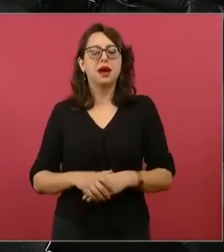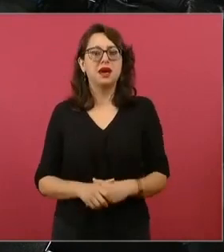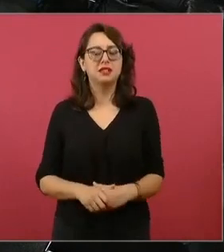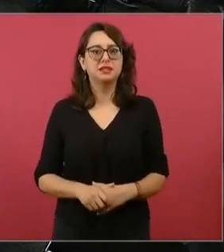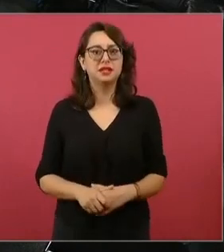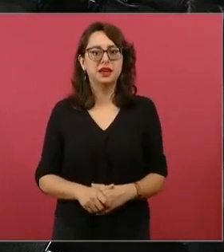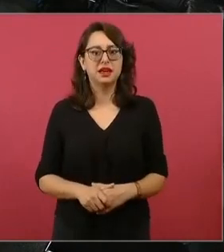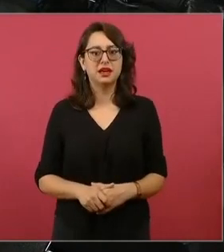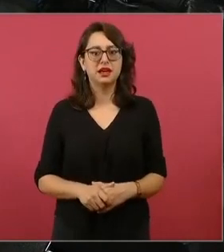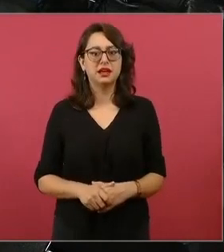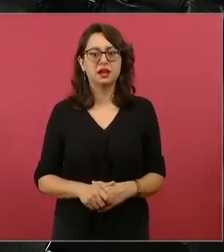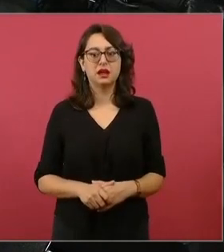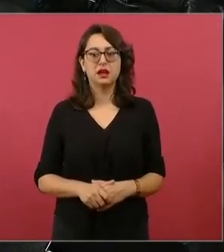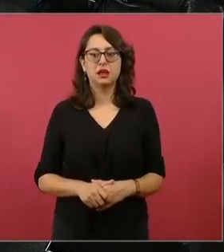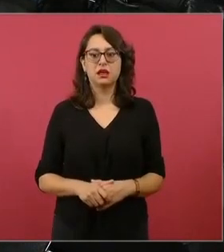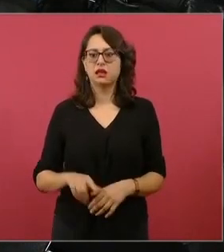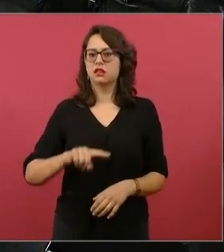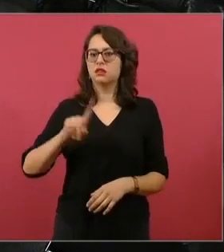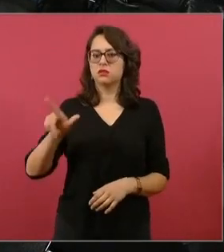música buena ondita